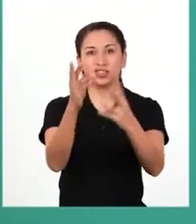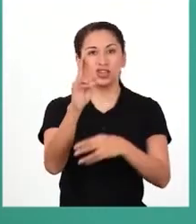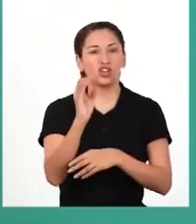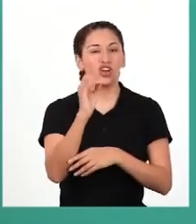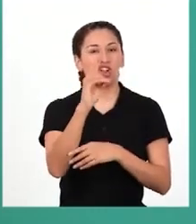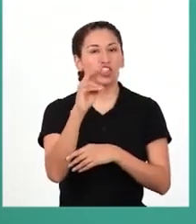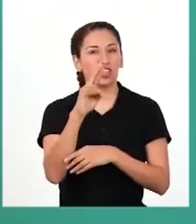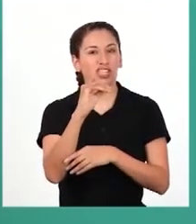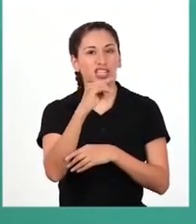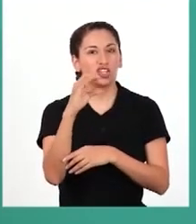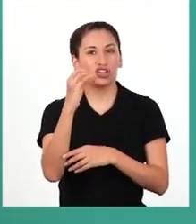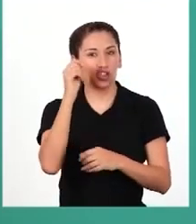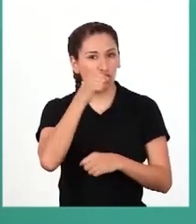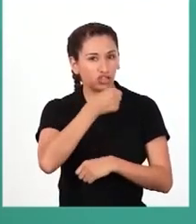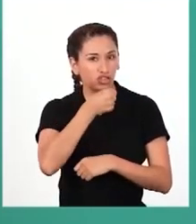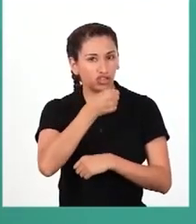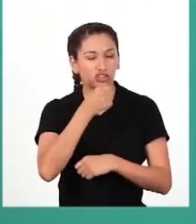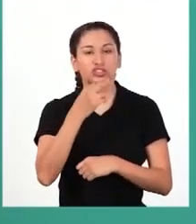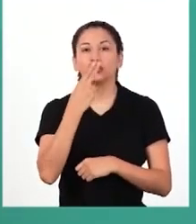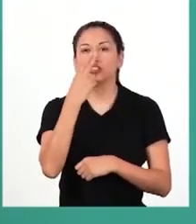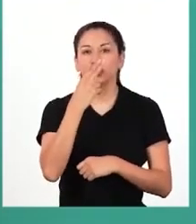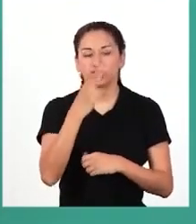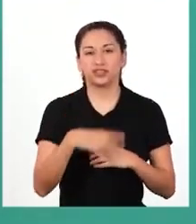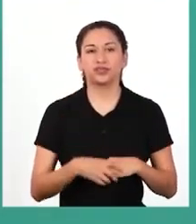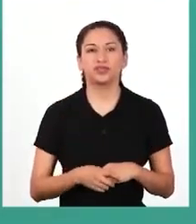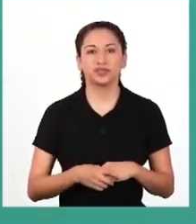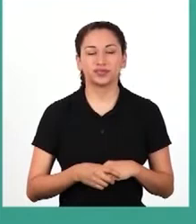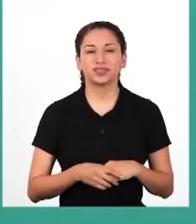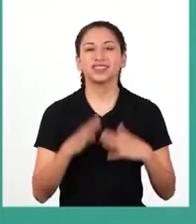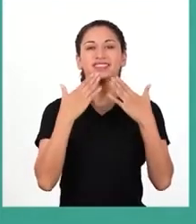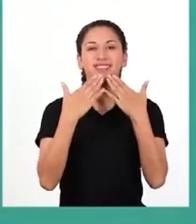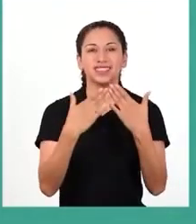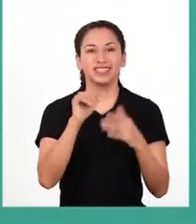todos. Regresamos con ustedes, Rodrigo y Tocino.